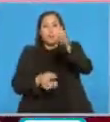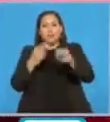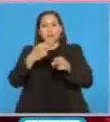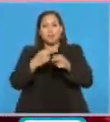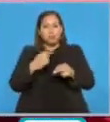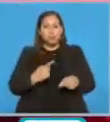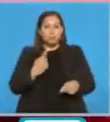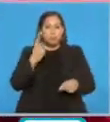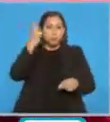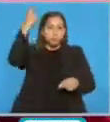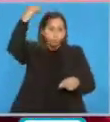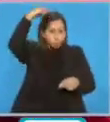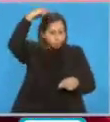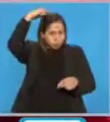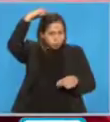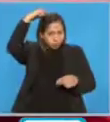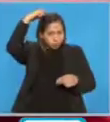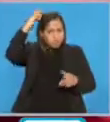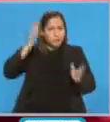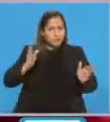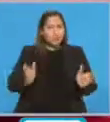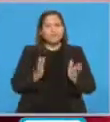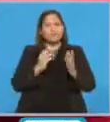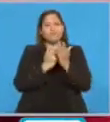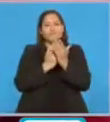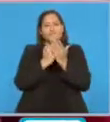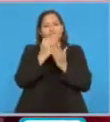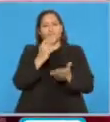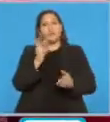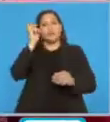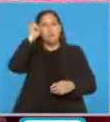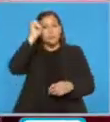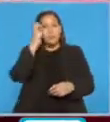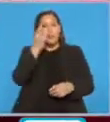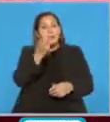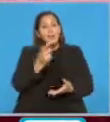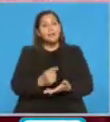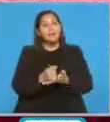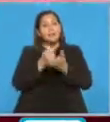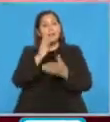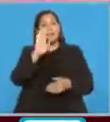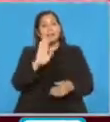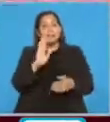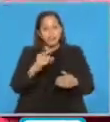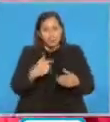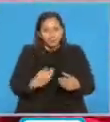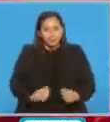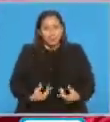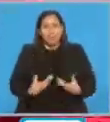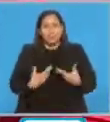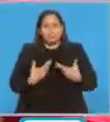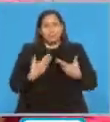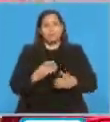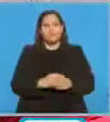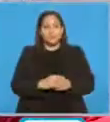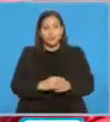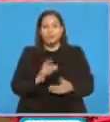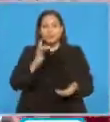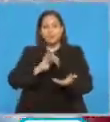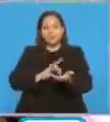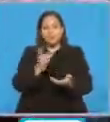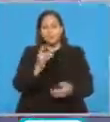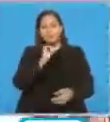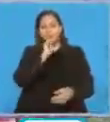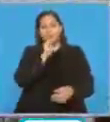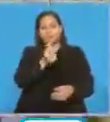al cerebro, o sea, son estimulaciones que le da el caballo. Ya la terapia es como una estimulación. Una estimulación que les da. Gracias.